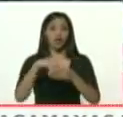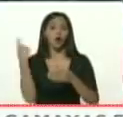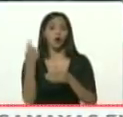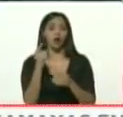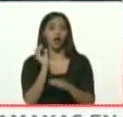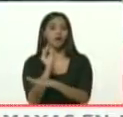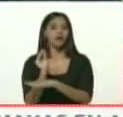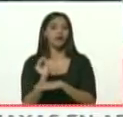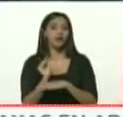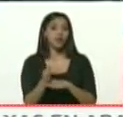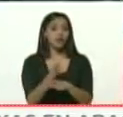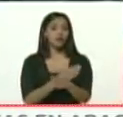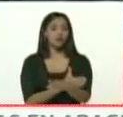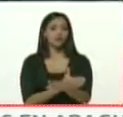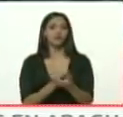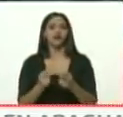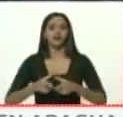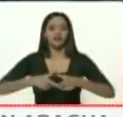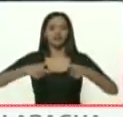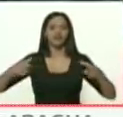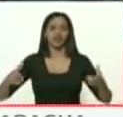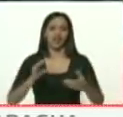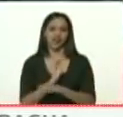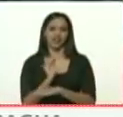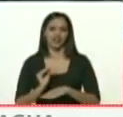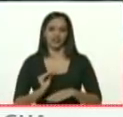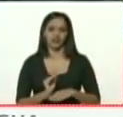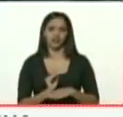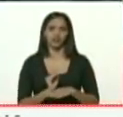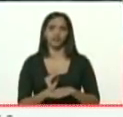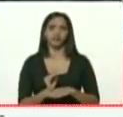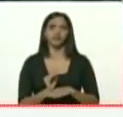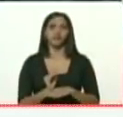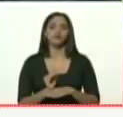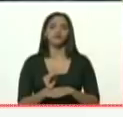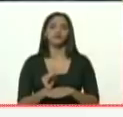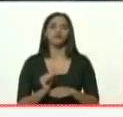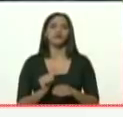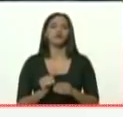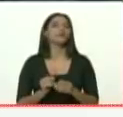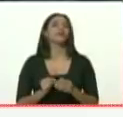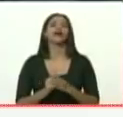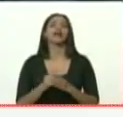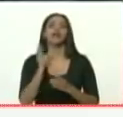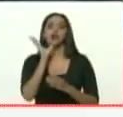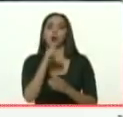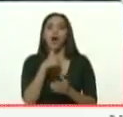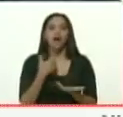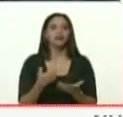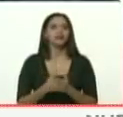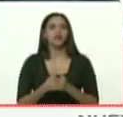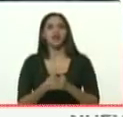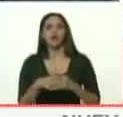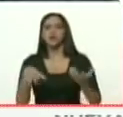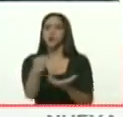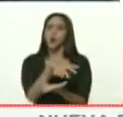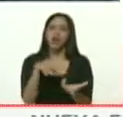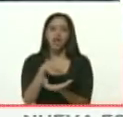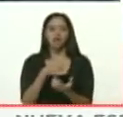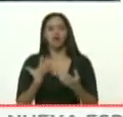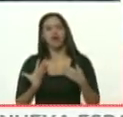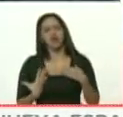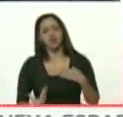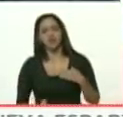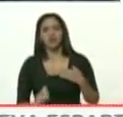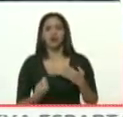preventivas para masificar la prevención, para evitar el ocio, la apatía, la